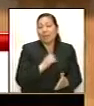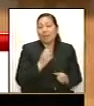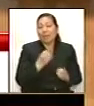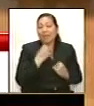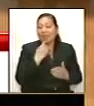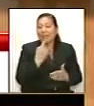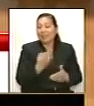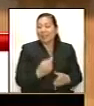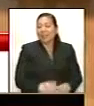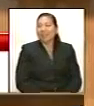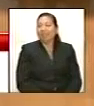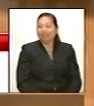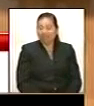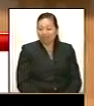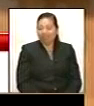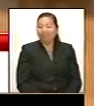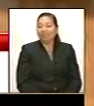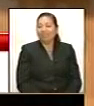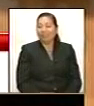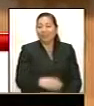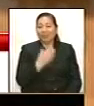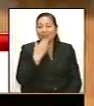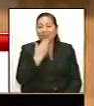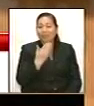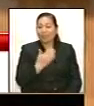acotar. Y eso sería todo. Gracias.